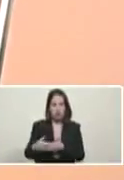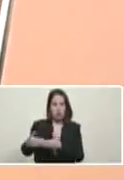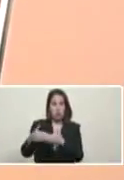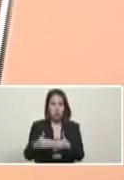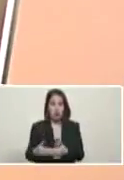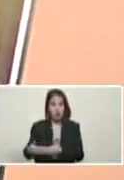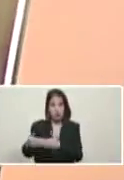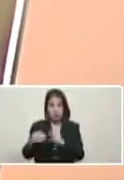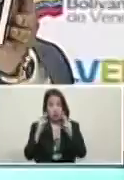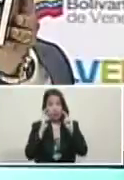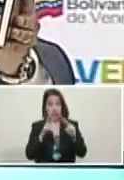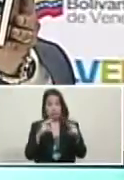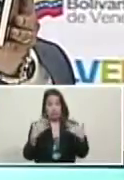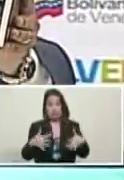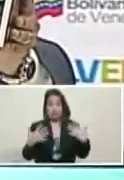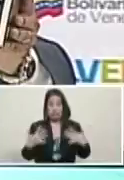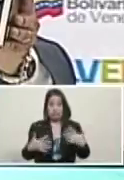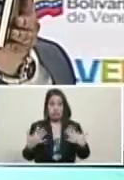Ay, papá,